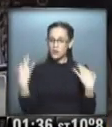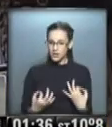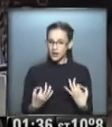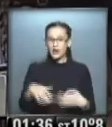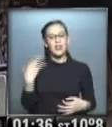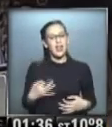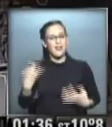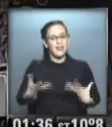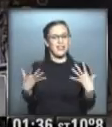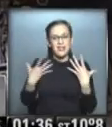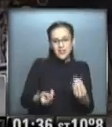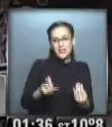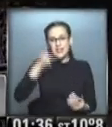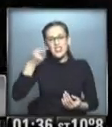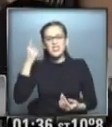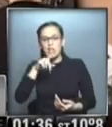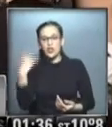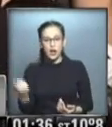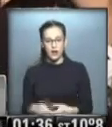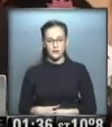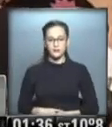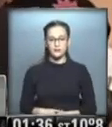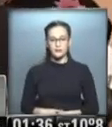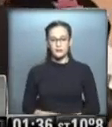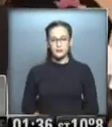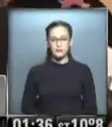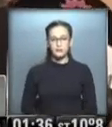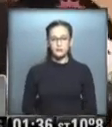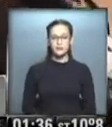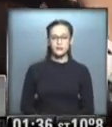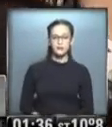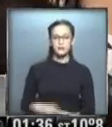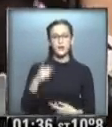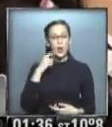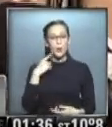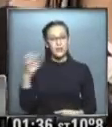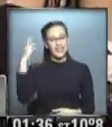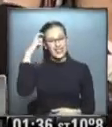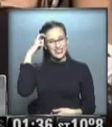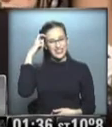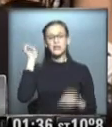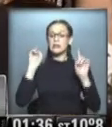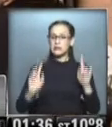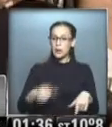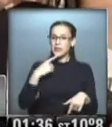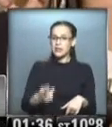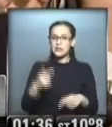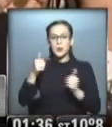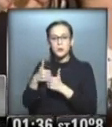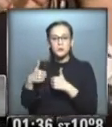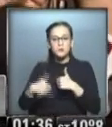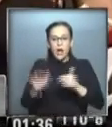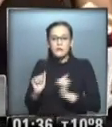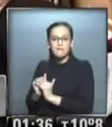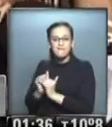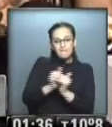Tenemos que defender el interés nacional, dijo. Estamos a su disposición. El radical Oscar Aguad también adelantó que acompañará al gobierno en